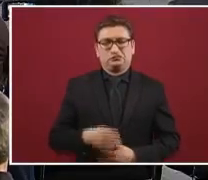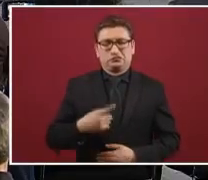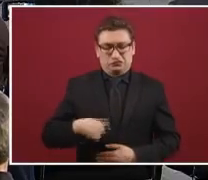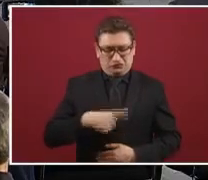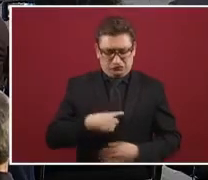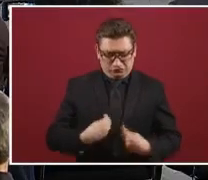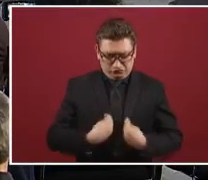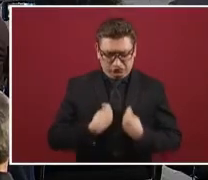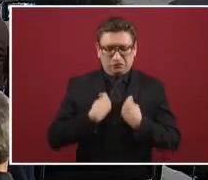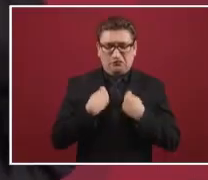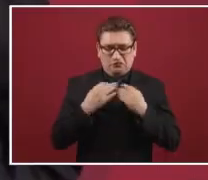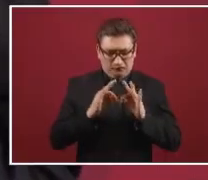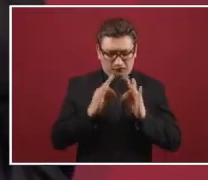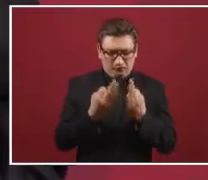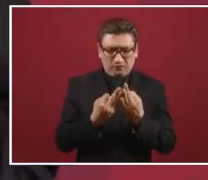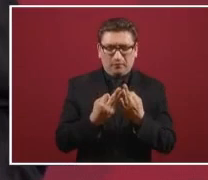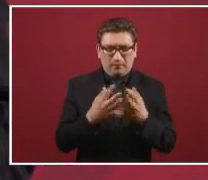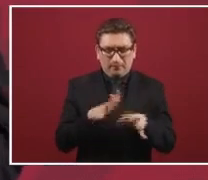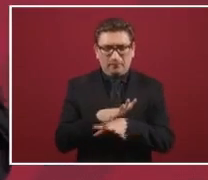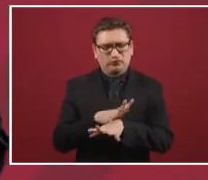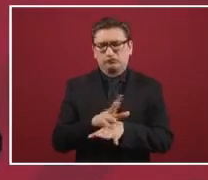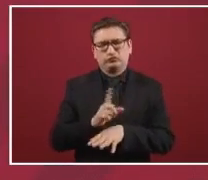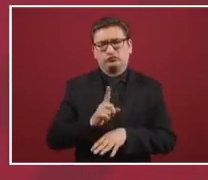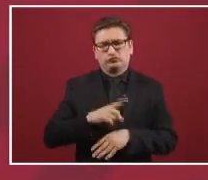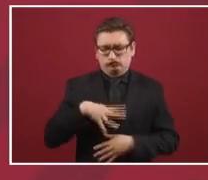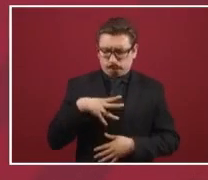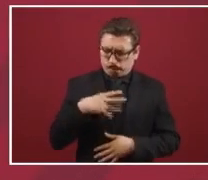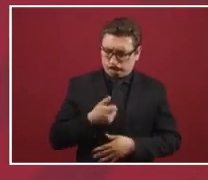nuestra forma de vida,